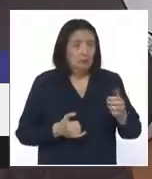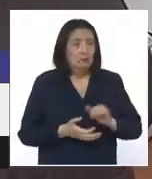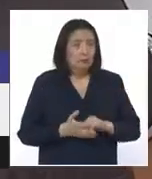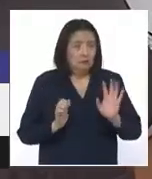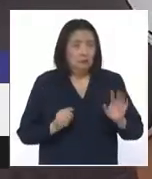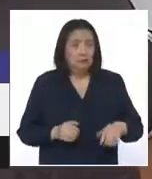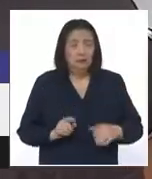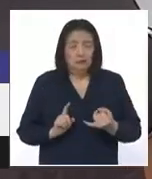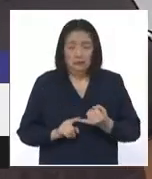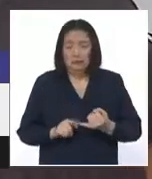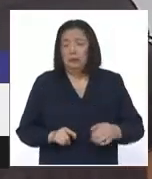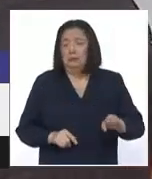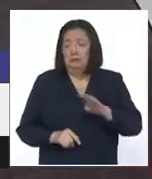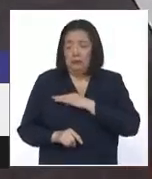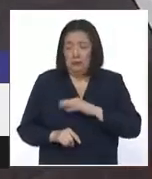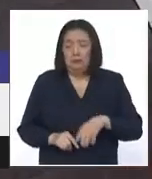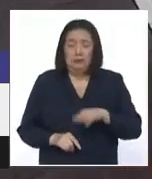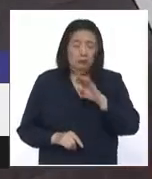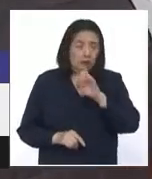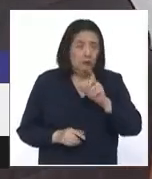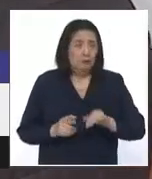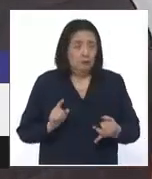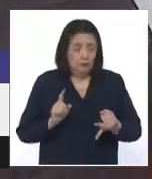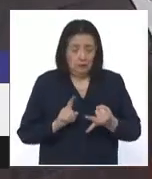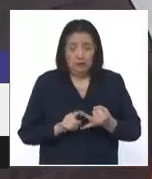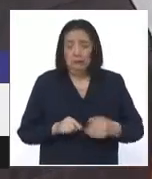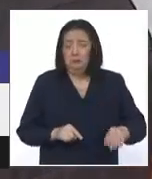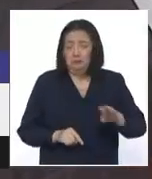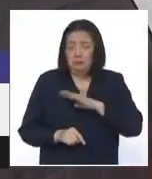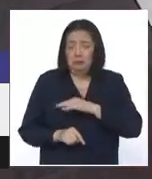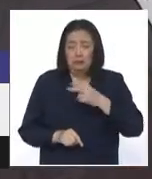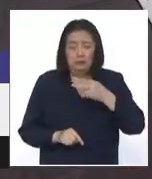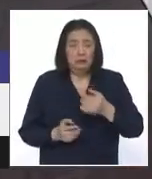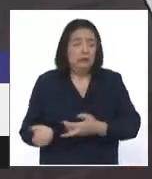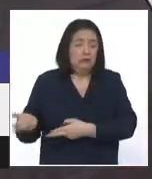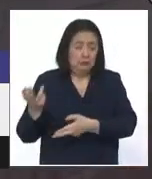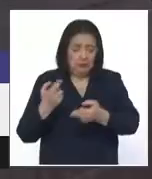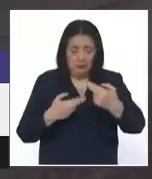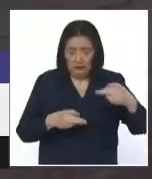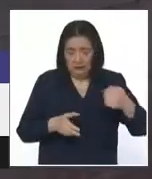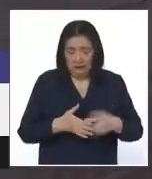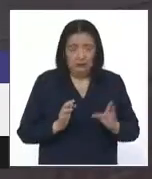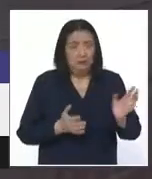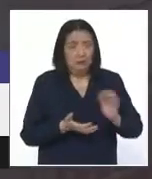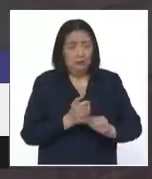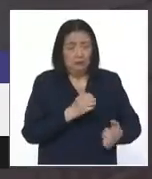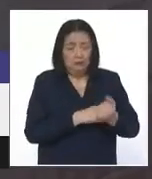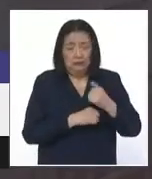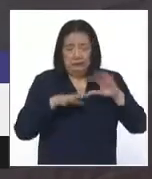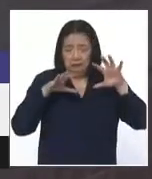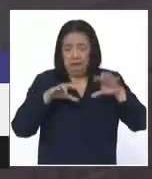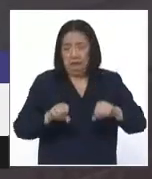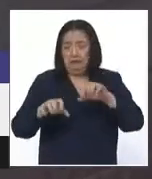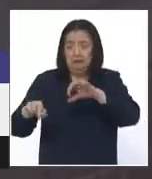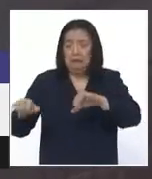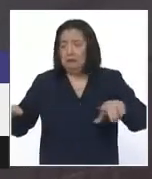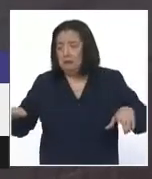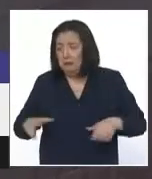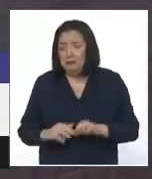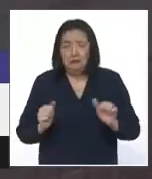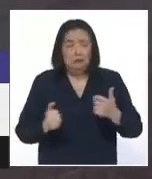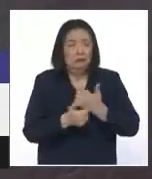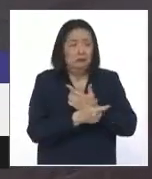los malditos de Bayover y los malditos de Huasca han regresado con fuerza. Están tomando diversos sectores de San